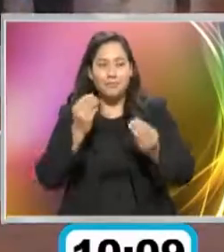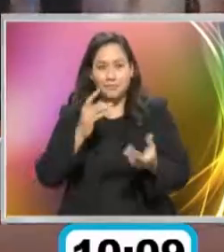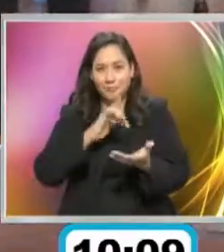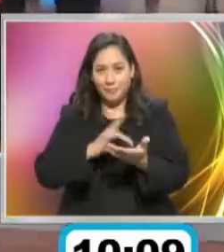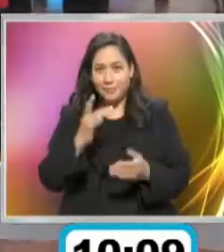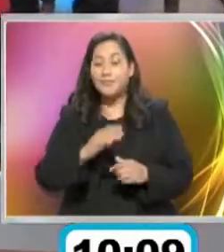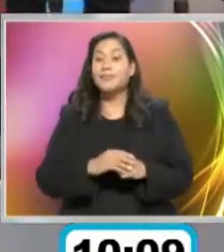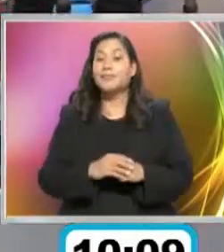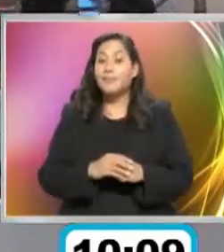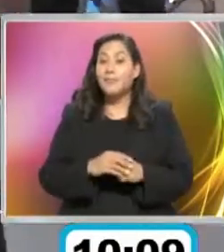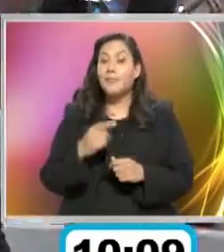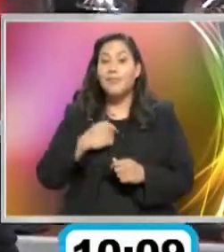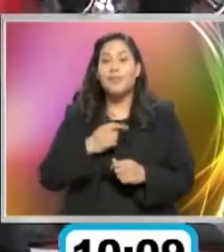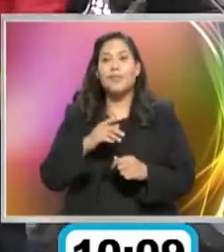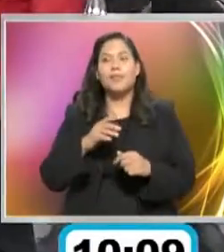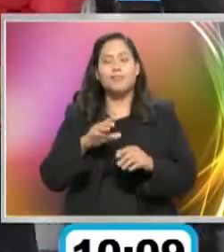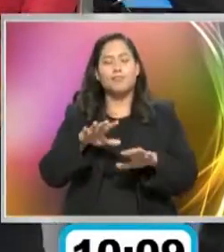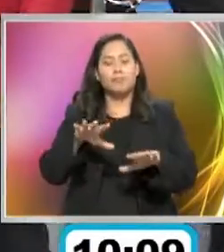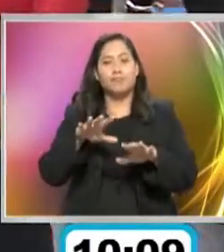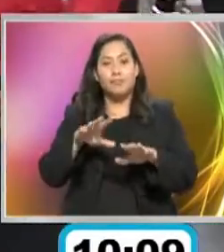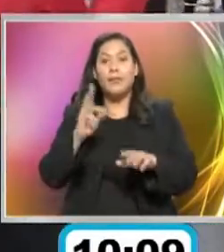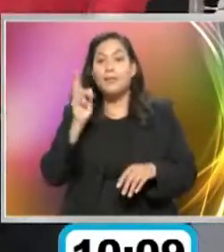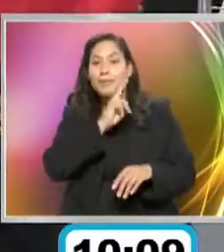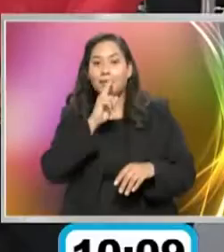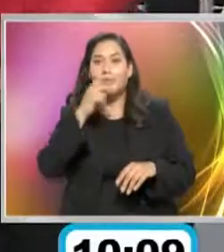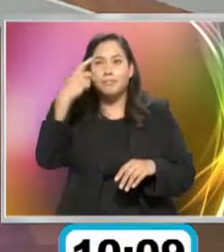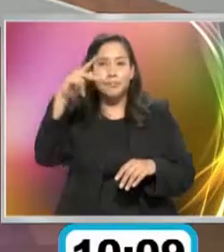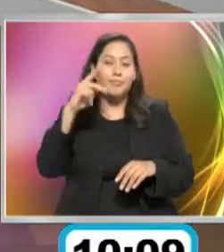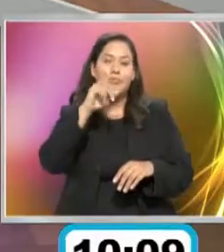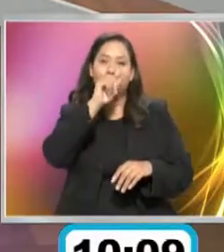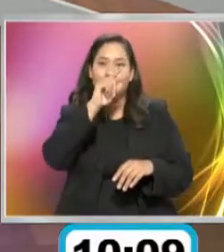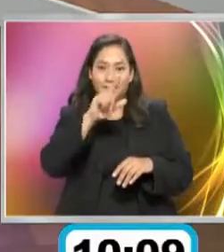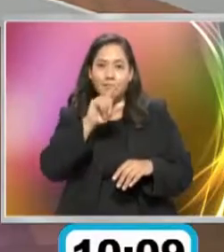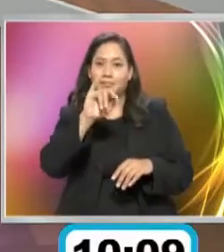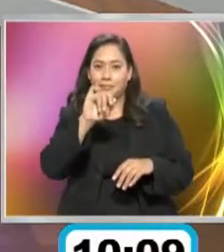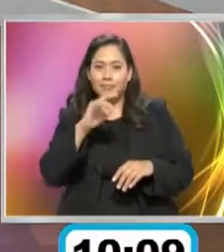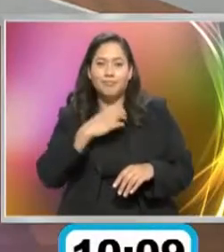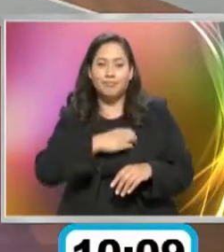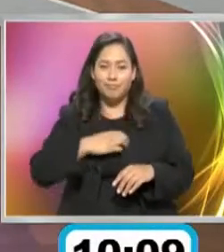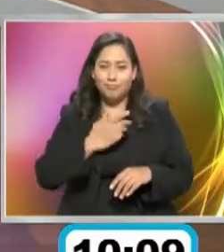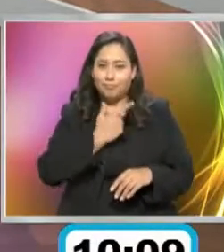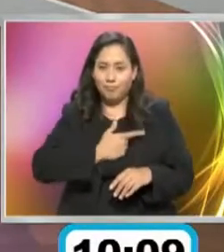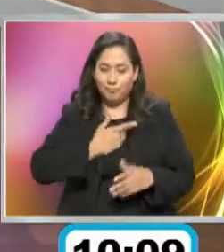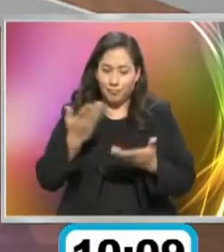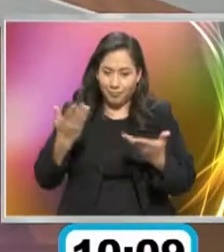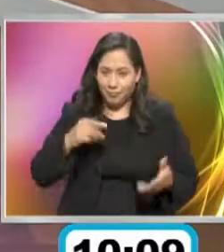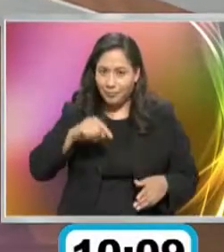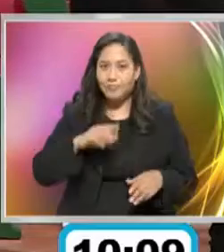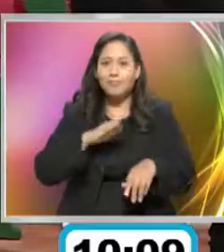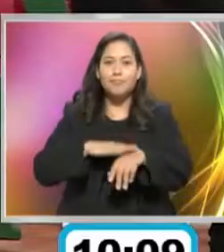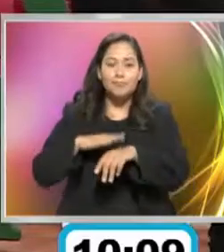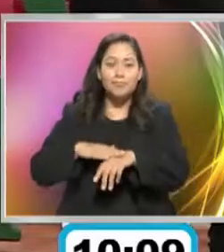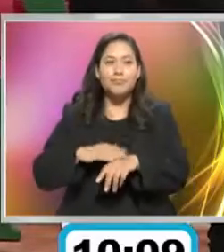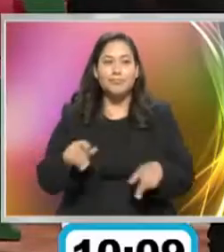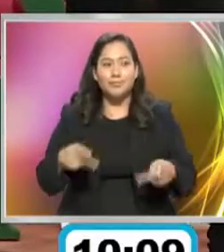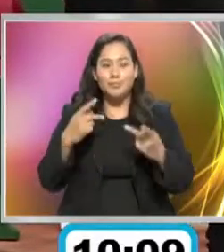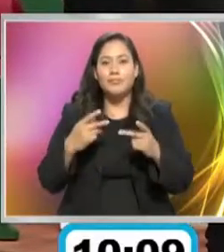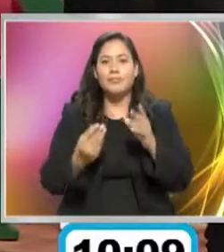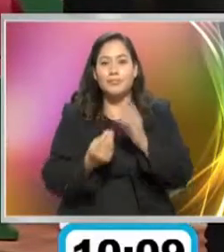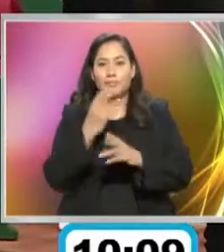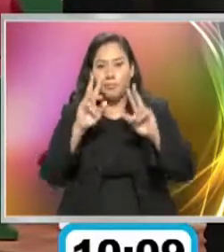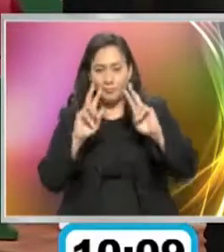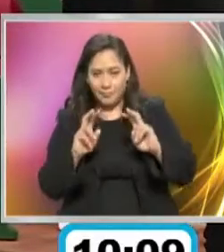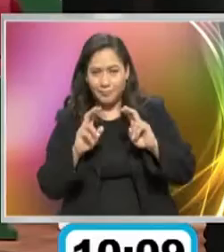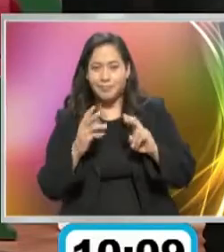Gracias. Estoy con la imponente Vientos de Jalisco. Así es, contentos y gustosos de venir a promocionar nuestro más reciente